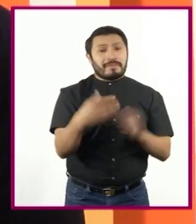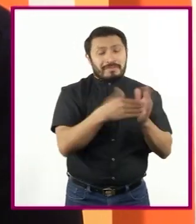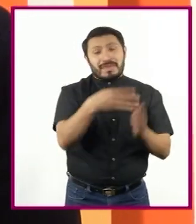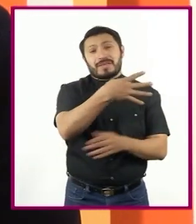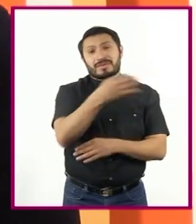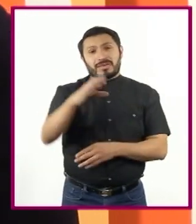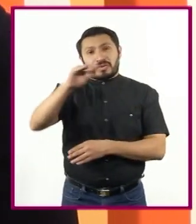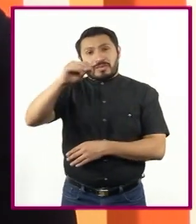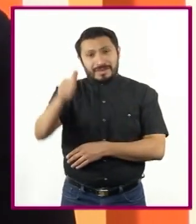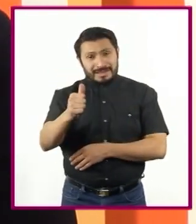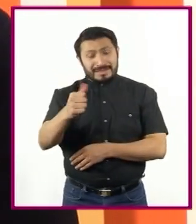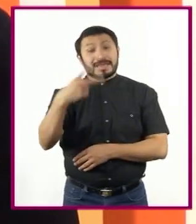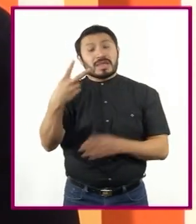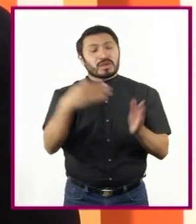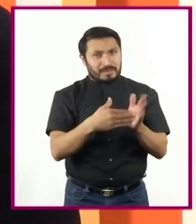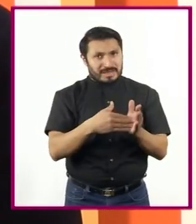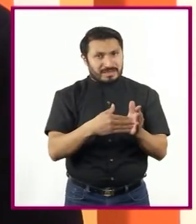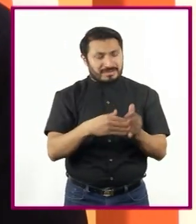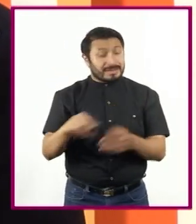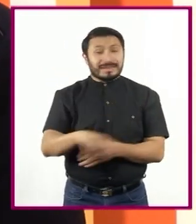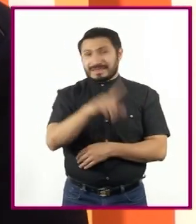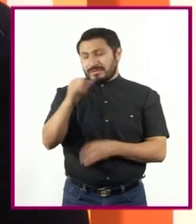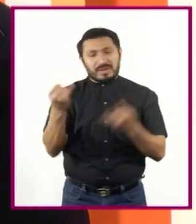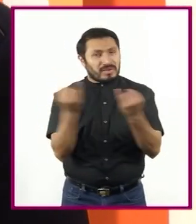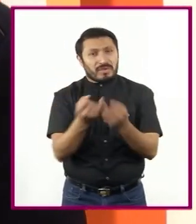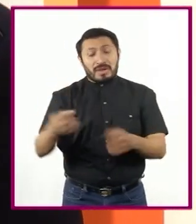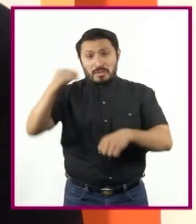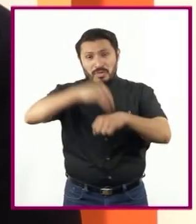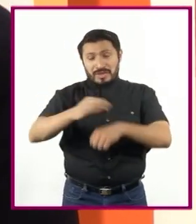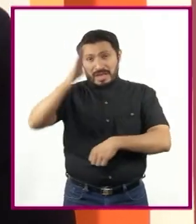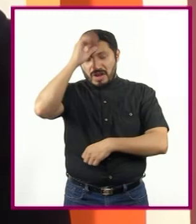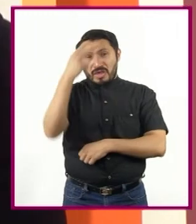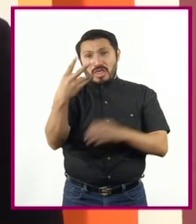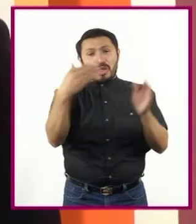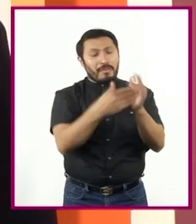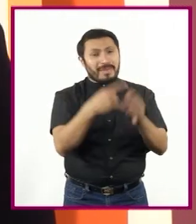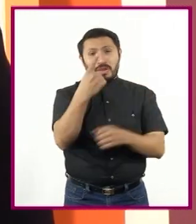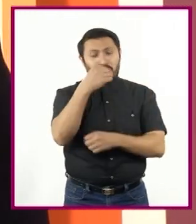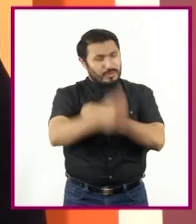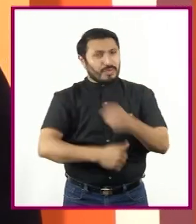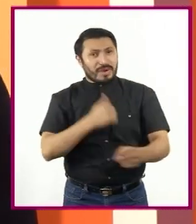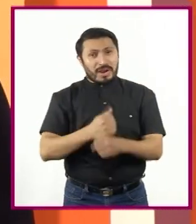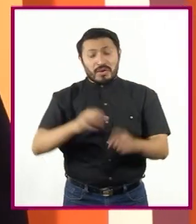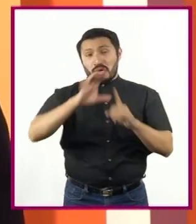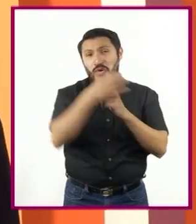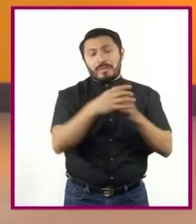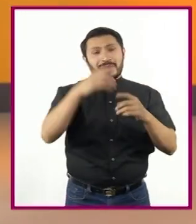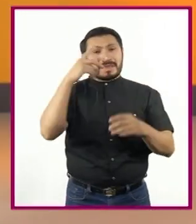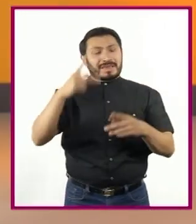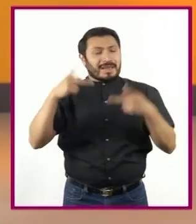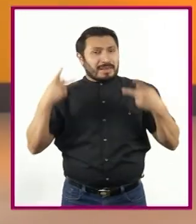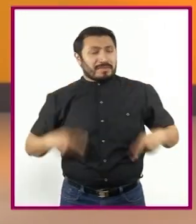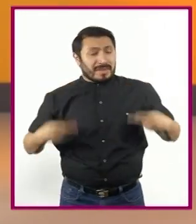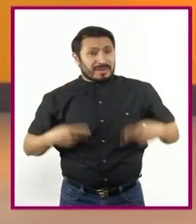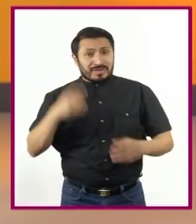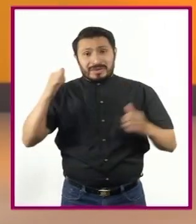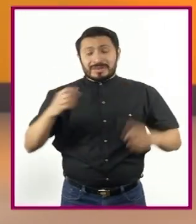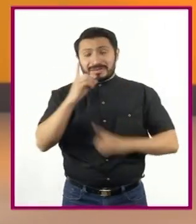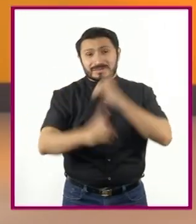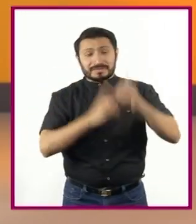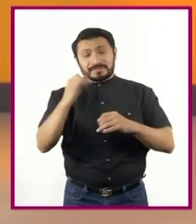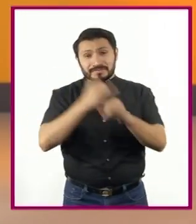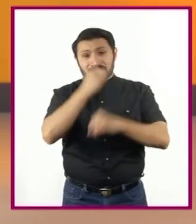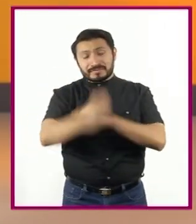y 2000. Eventualmente se formalizó un acuerdo en el 2001 entre el Comité Paralímpico Internacional y el Comité